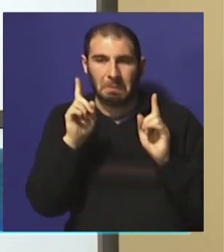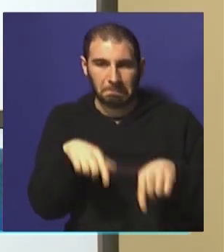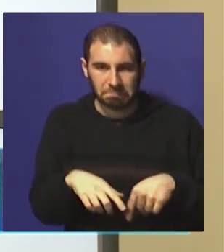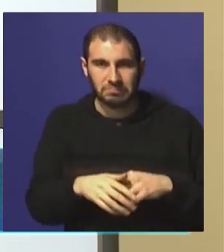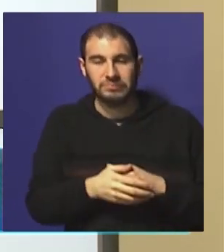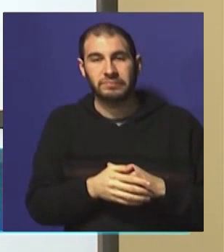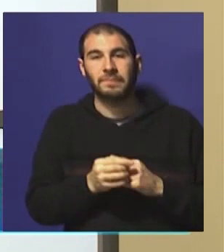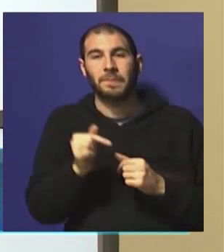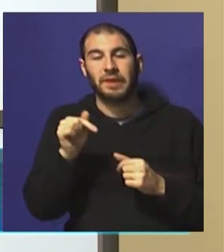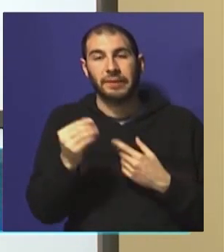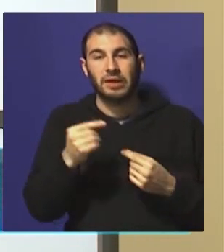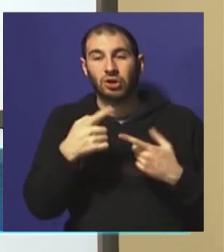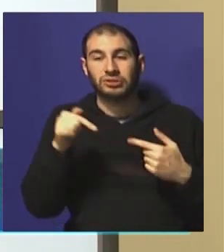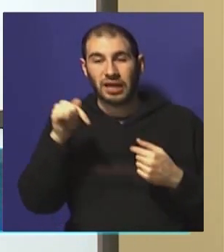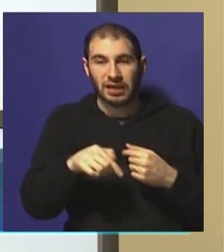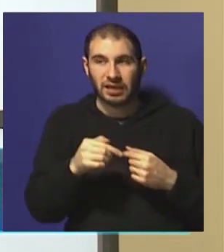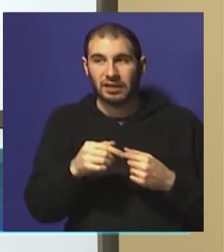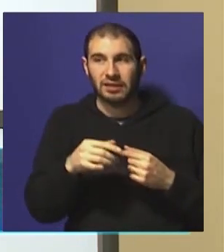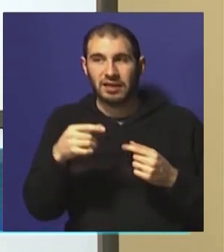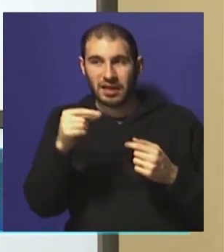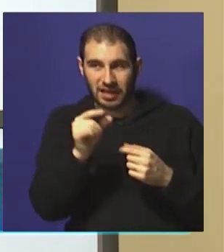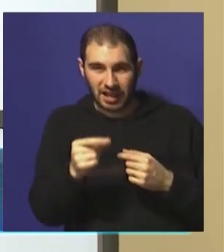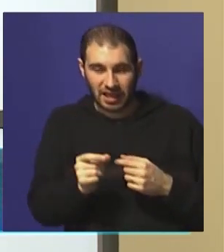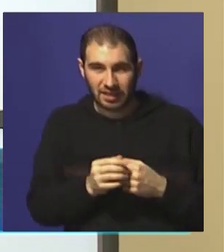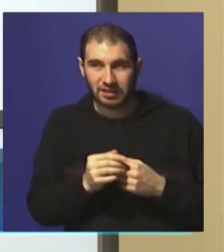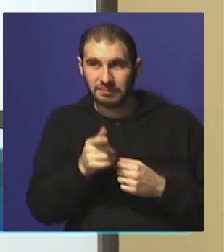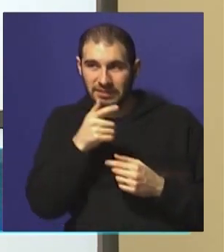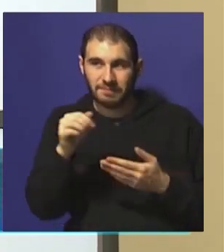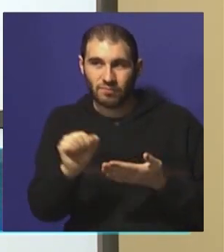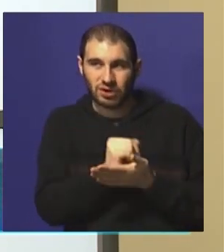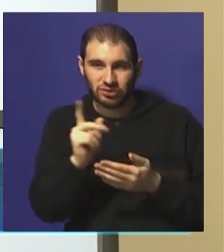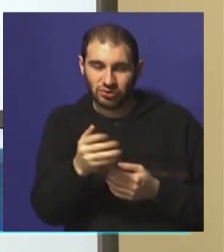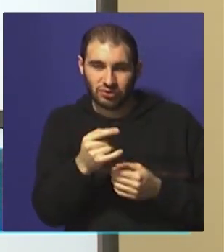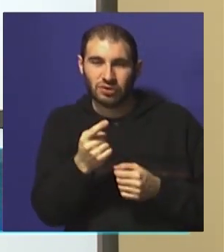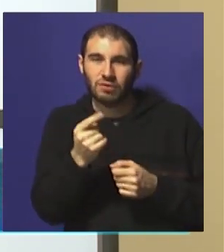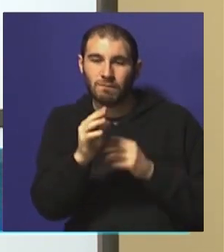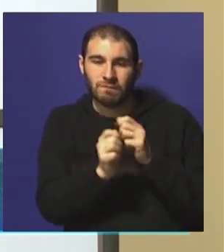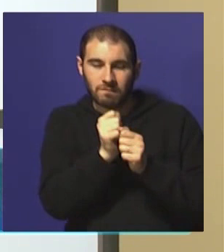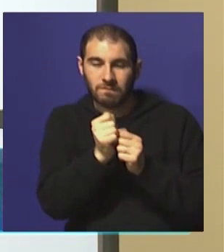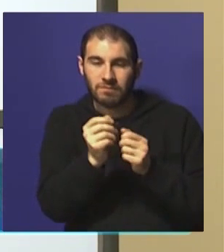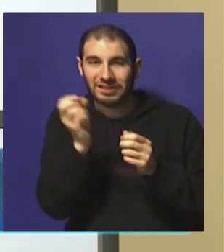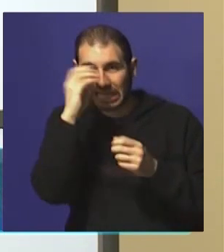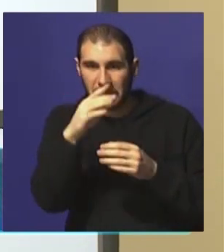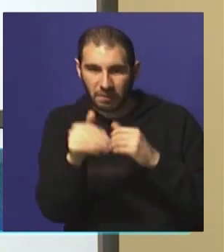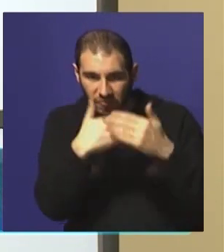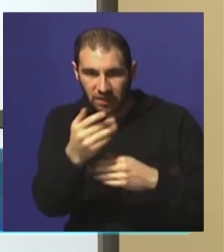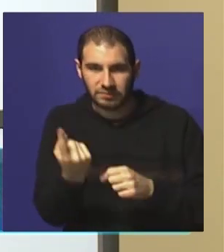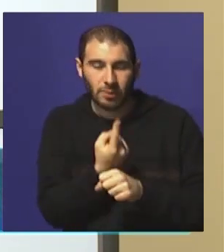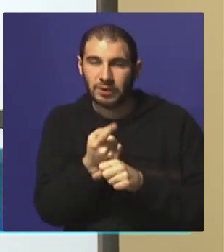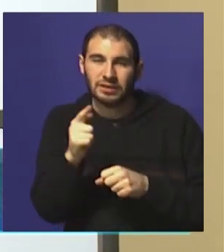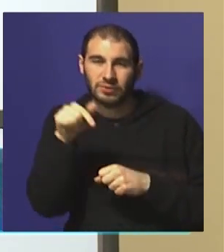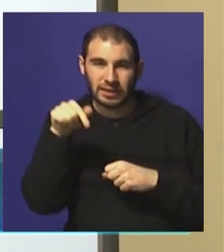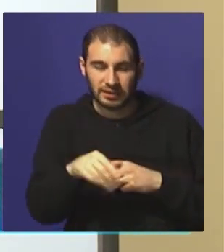donde acontece el hecho de esta helada, ¿sí? Que lo veda todo, digamos, imposibilita la producción rural que se lleva a cabo en ese